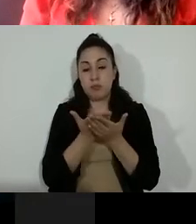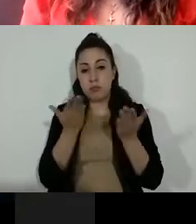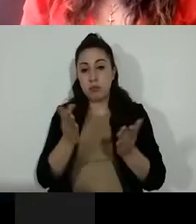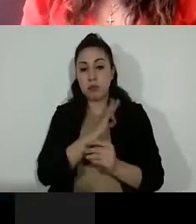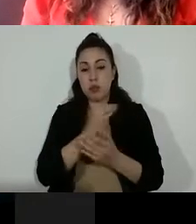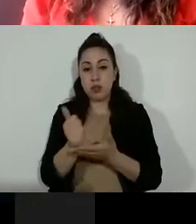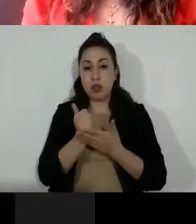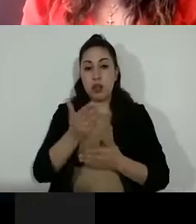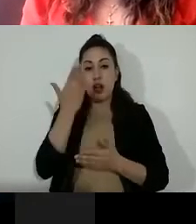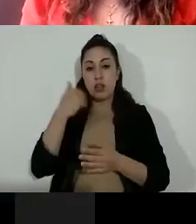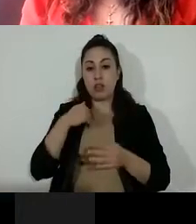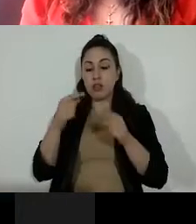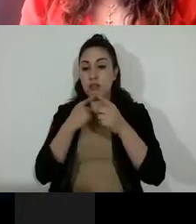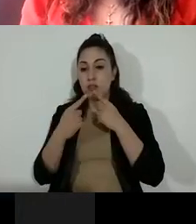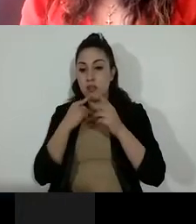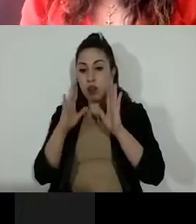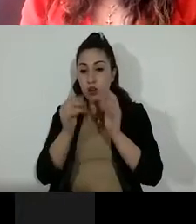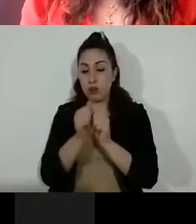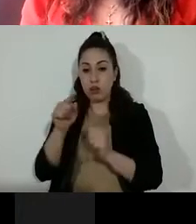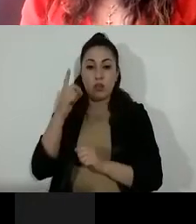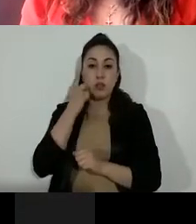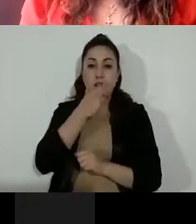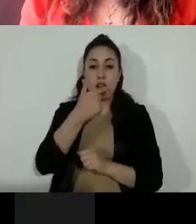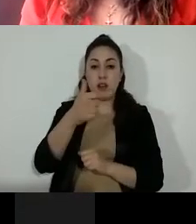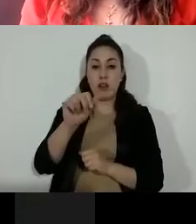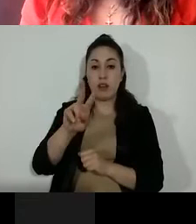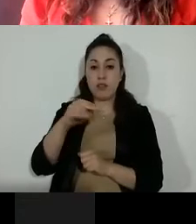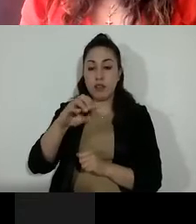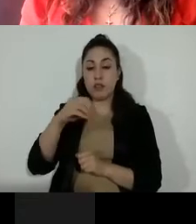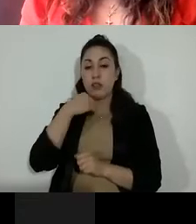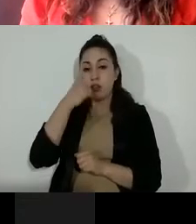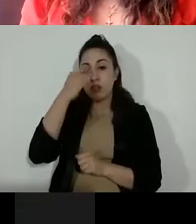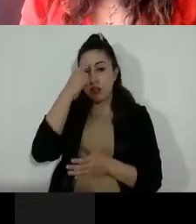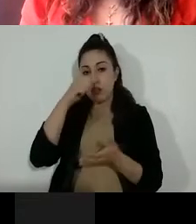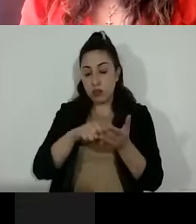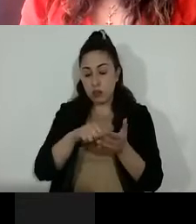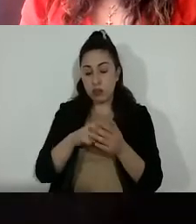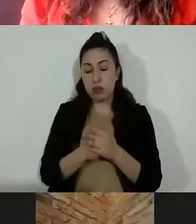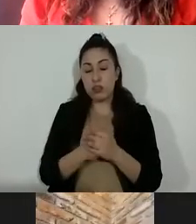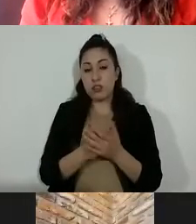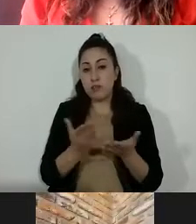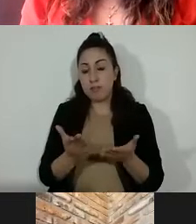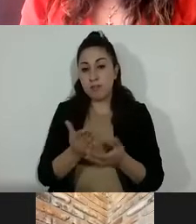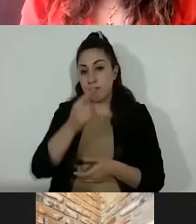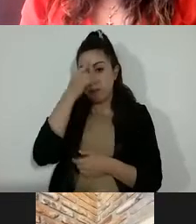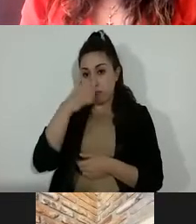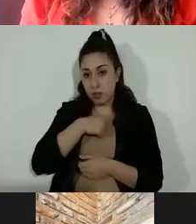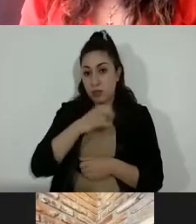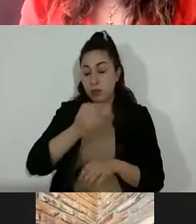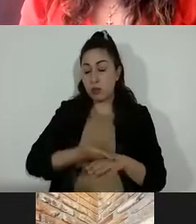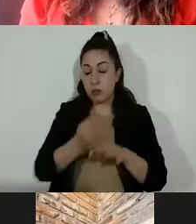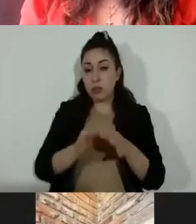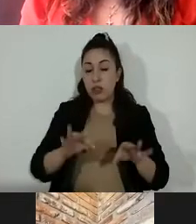término, ya lo platiqué con el diputado Gaviño y creo que es algo, desde mi punto de vista, de